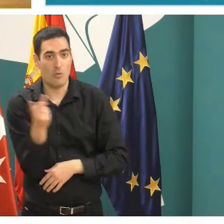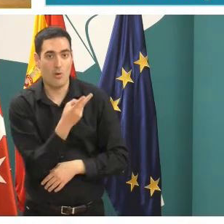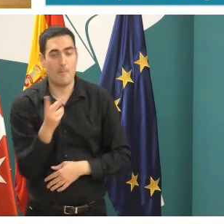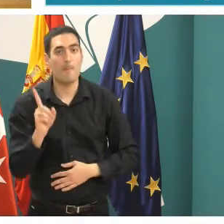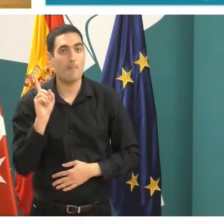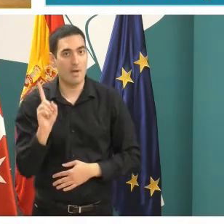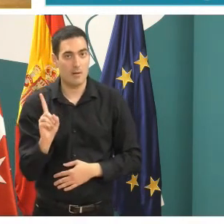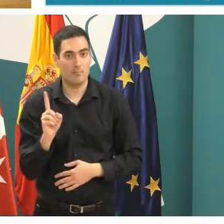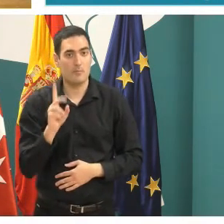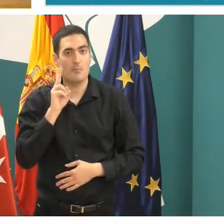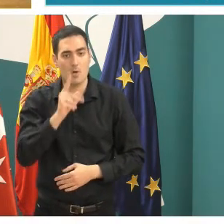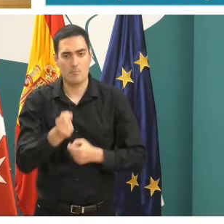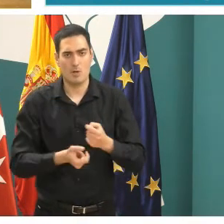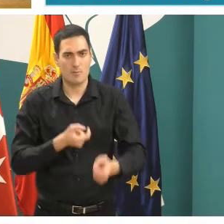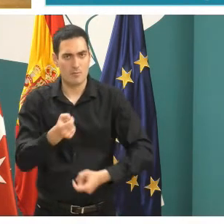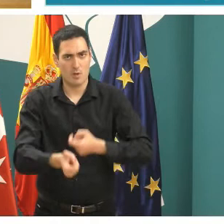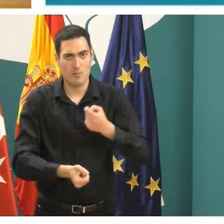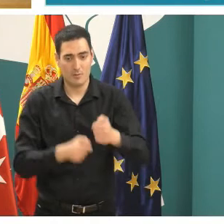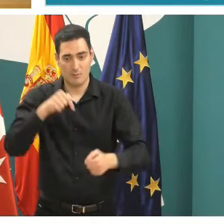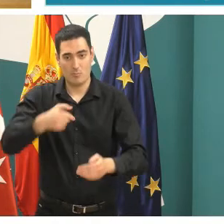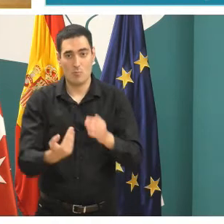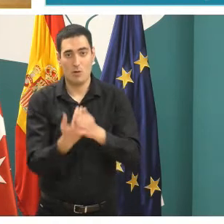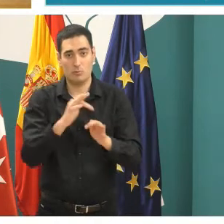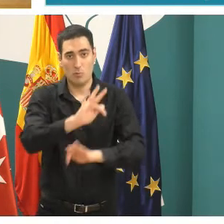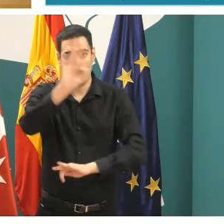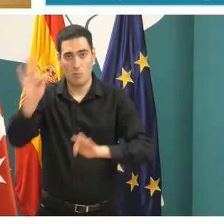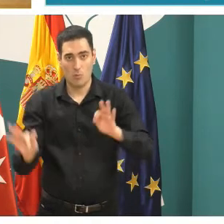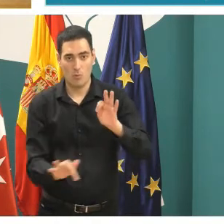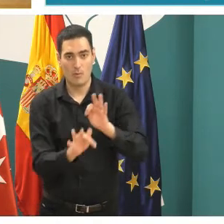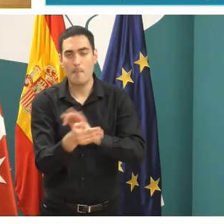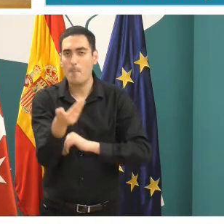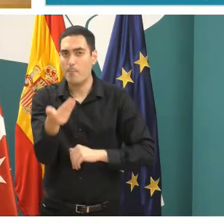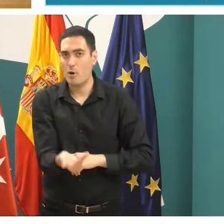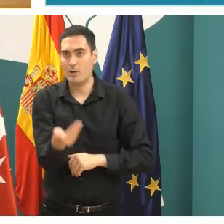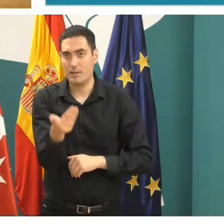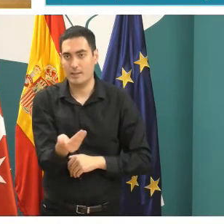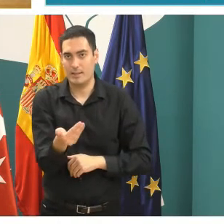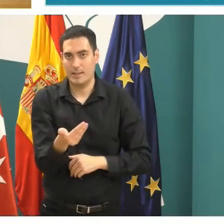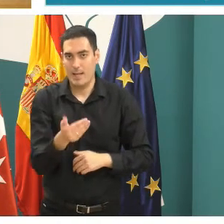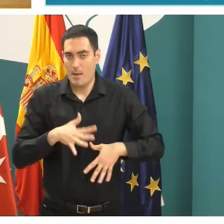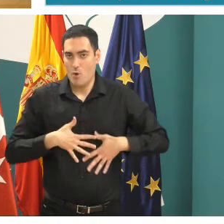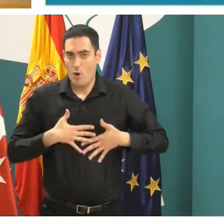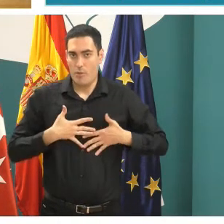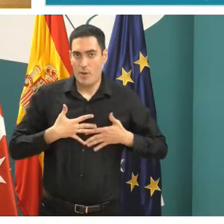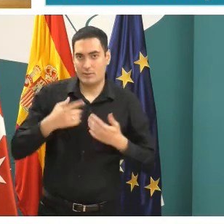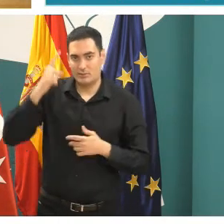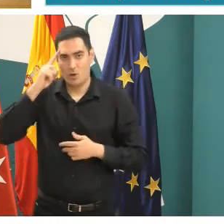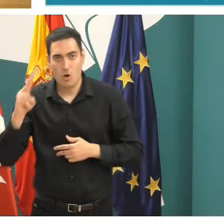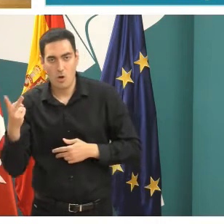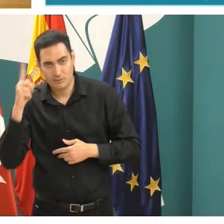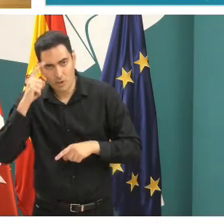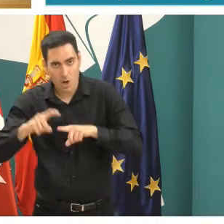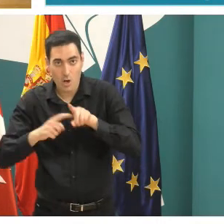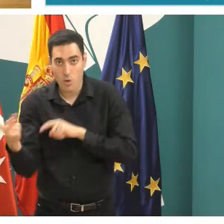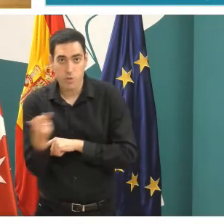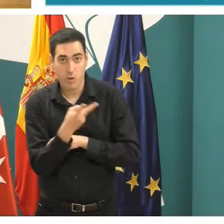pero que, como iremos viendo a lo largo de esta mañana, pues conllevan también una importante carga emocional y psicológica, cuyo manejo